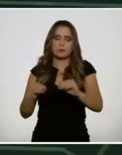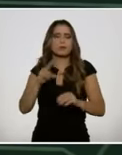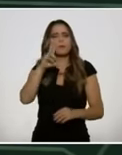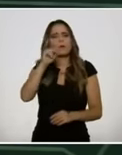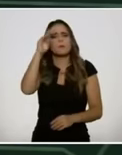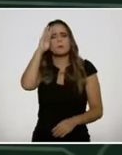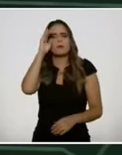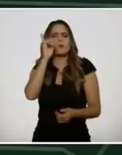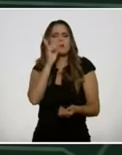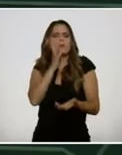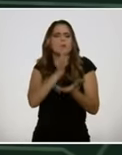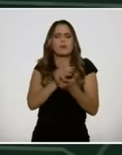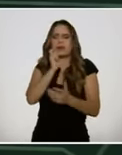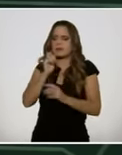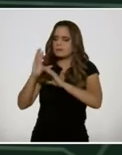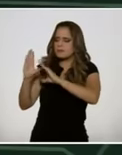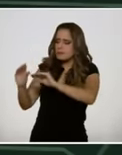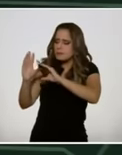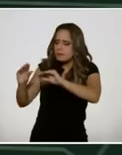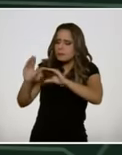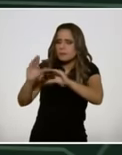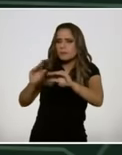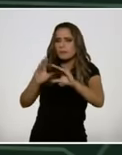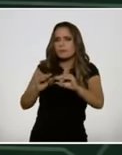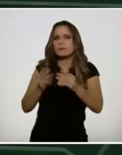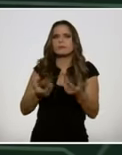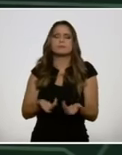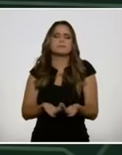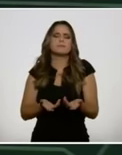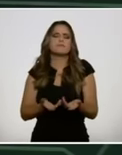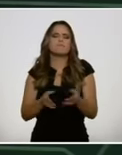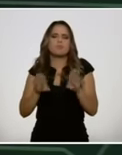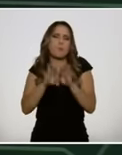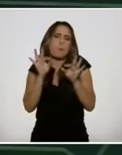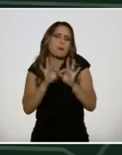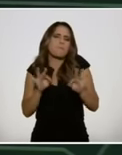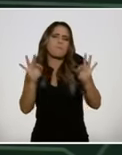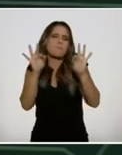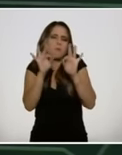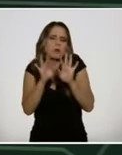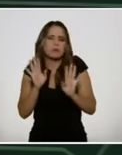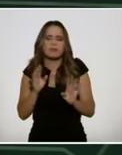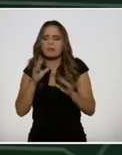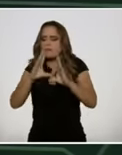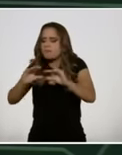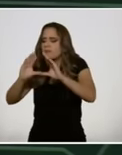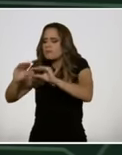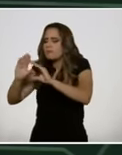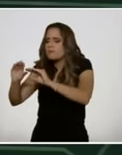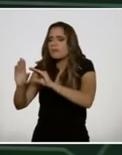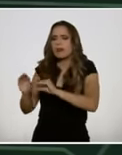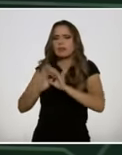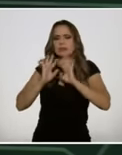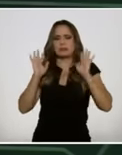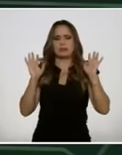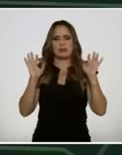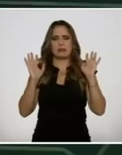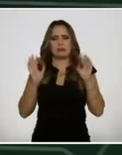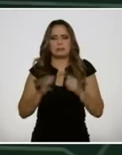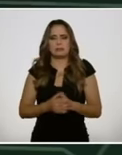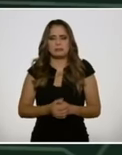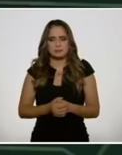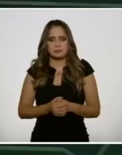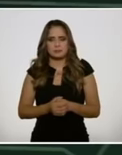enseñar las cuestiones que podríamos considerar como esenciales para la vida en el sentido